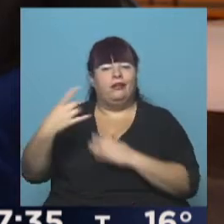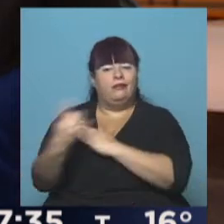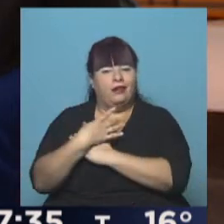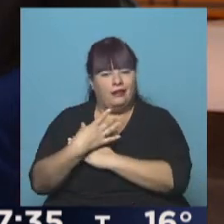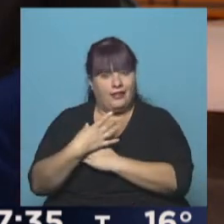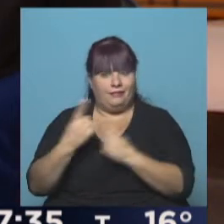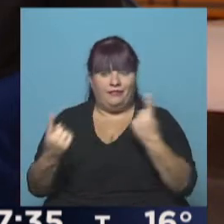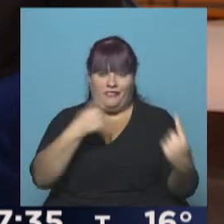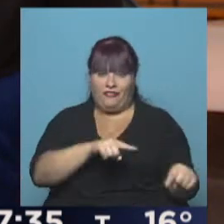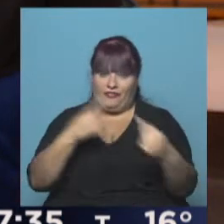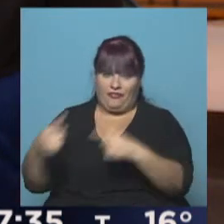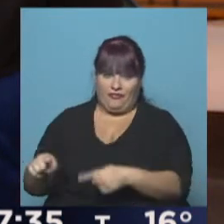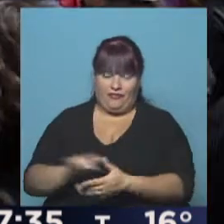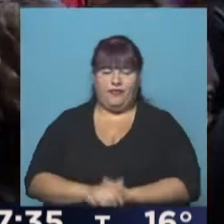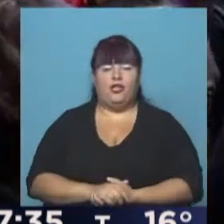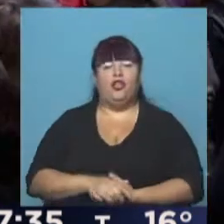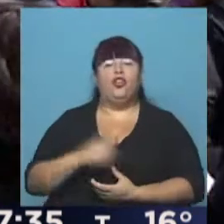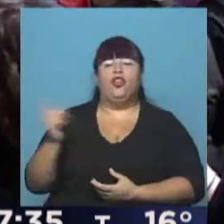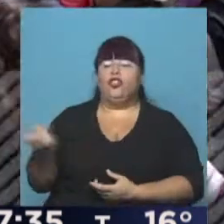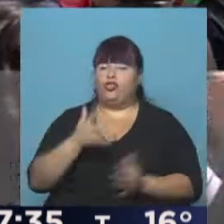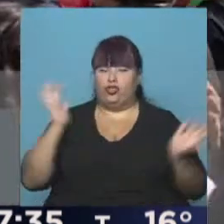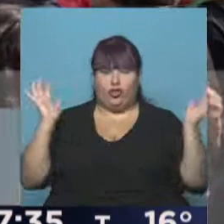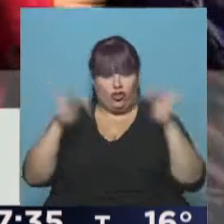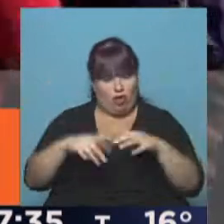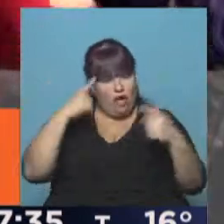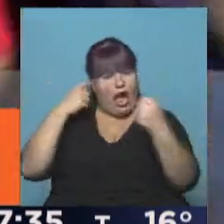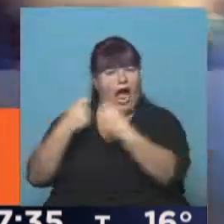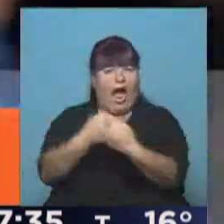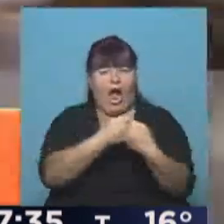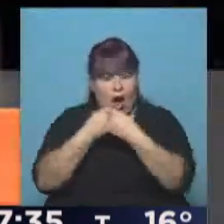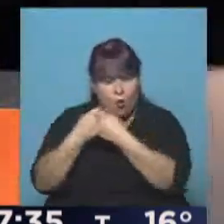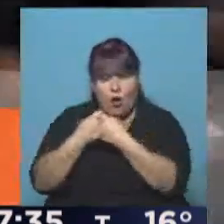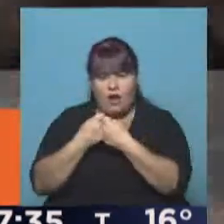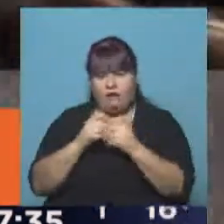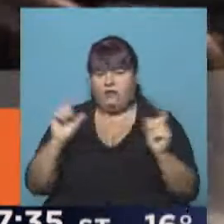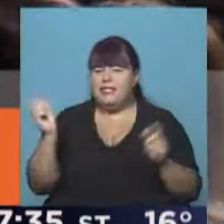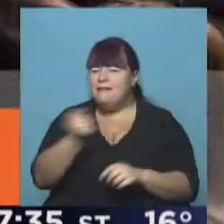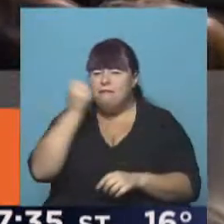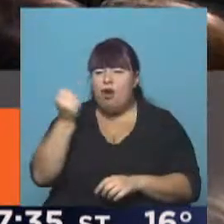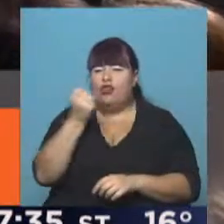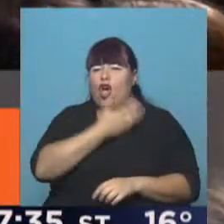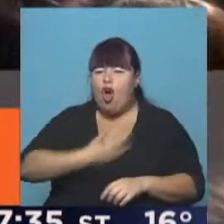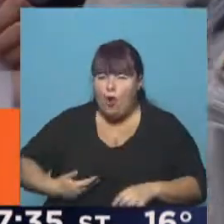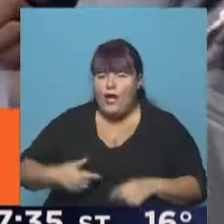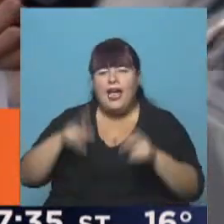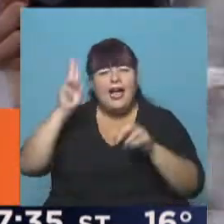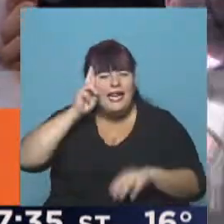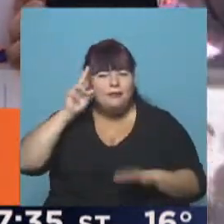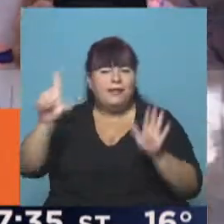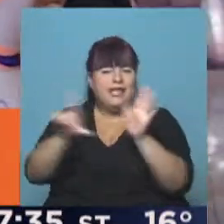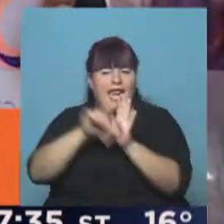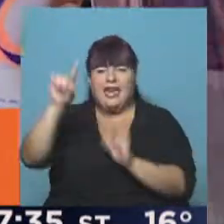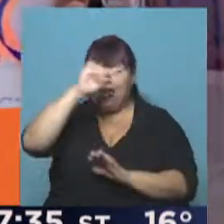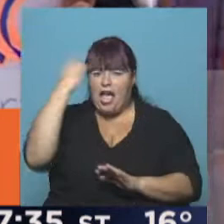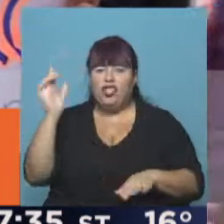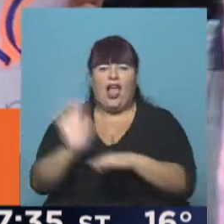consecuencias. Todos los convocantes coincidieron en que es imprescindible que el gobierno respete la ley